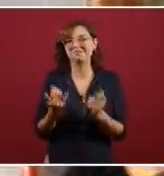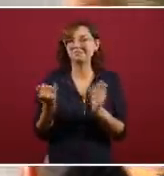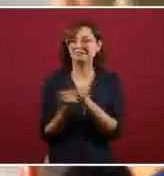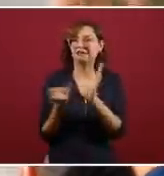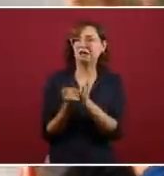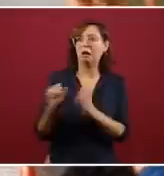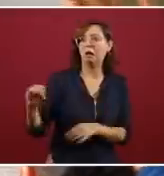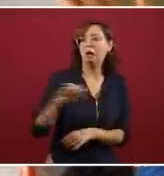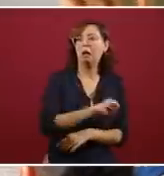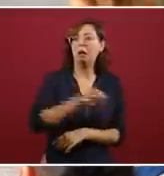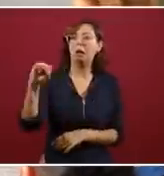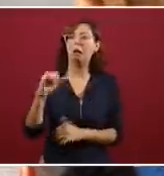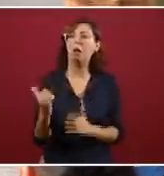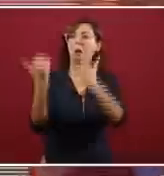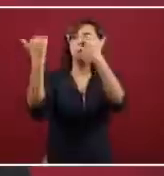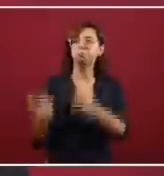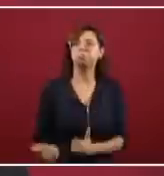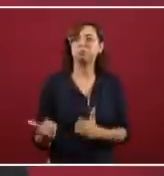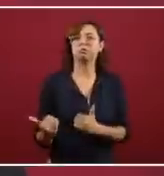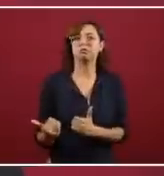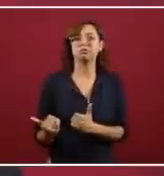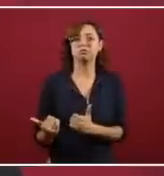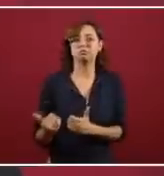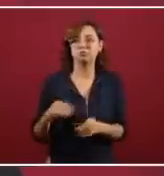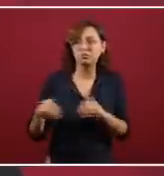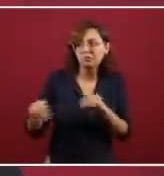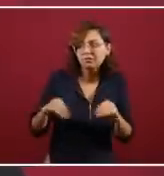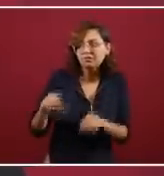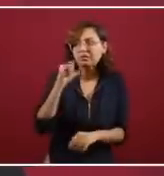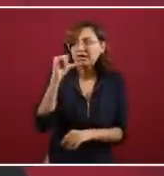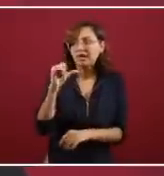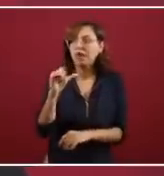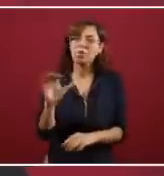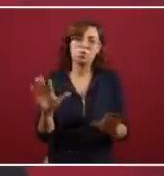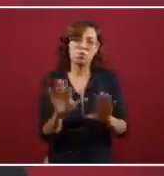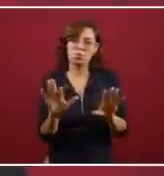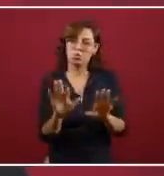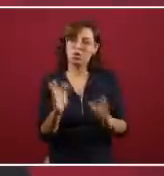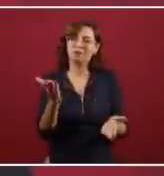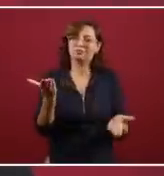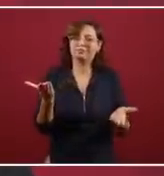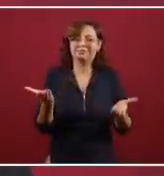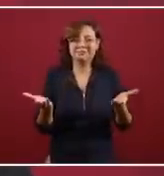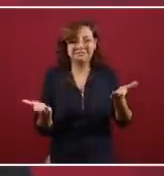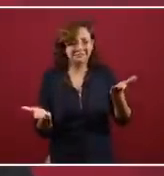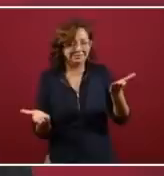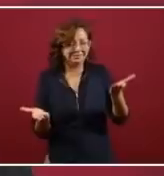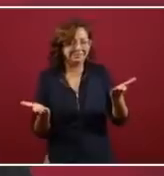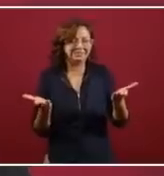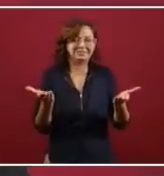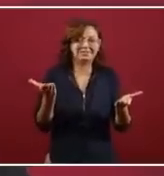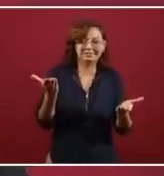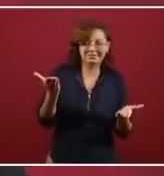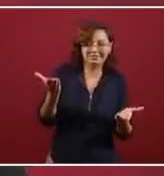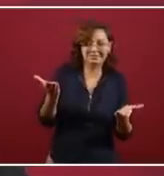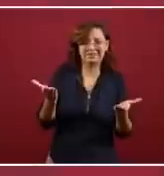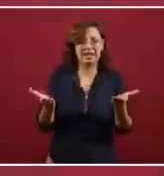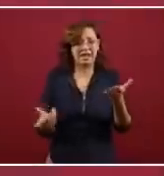lo que hay que procurar, lo que hay que conseguir es que el carro camine sin